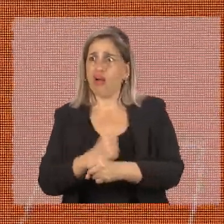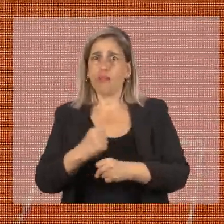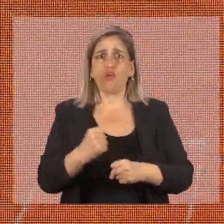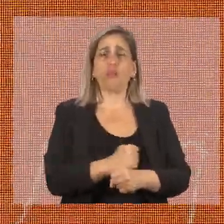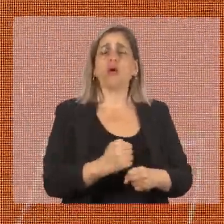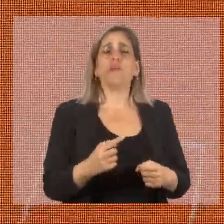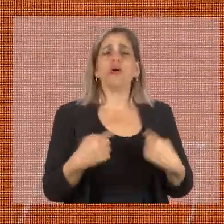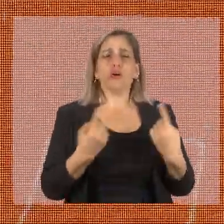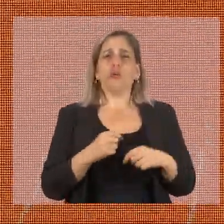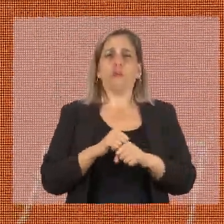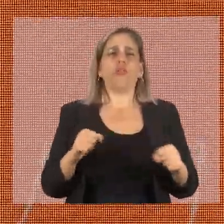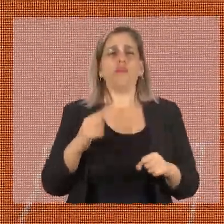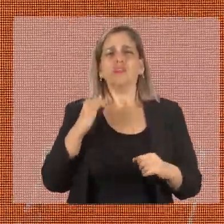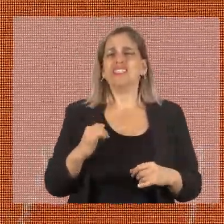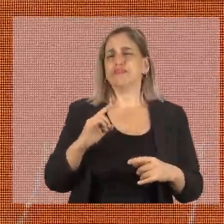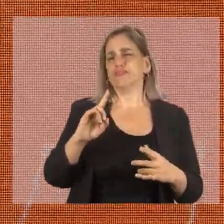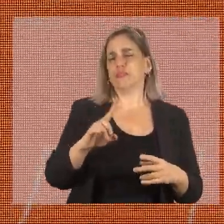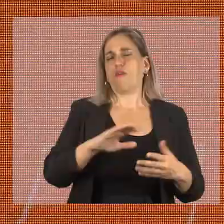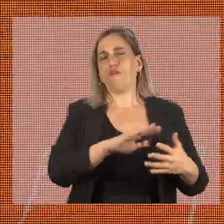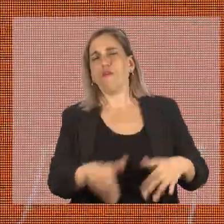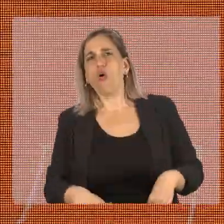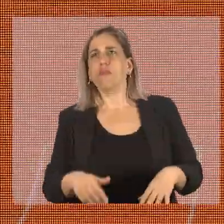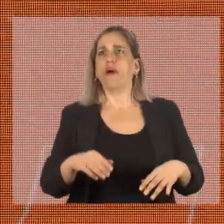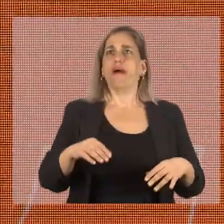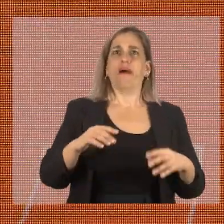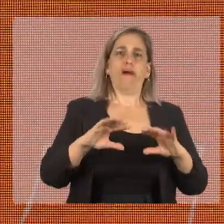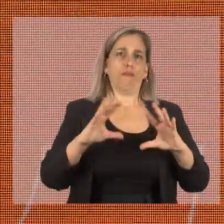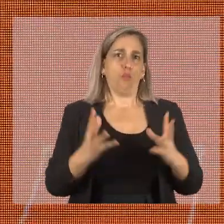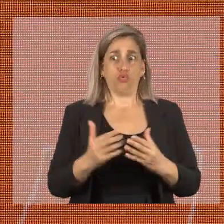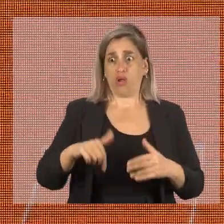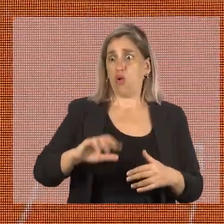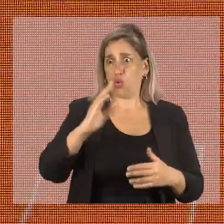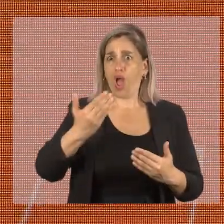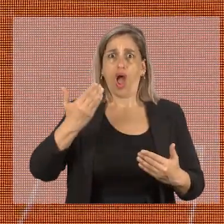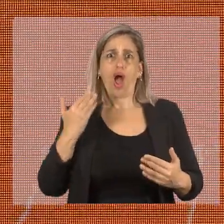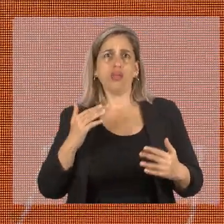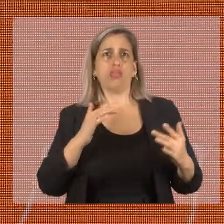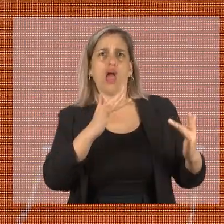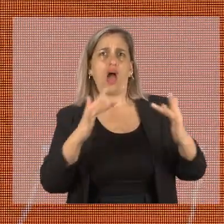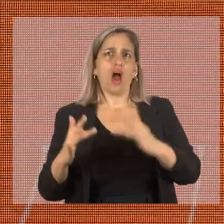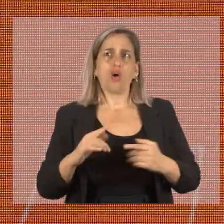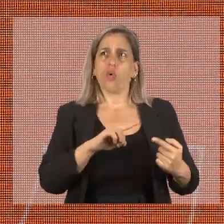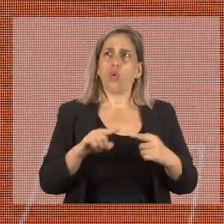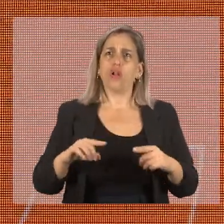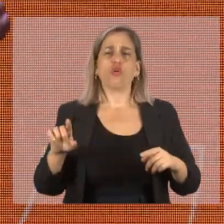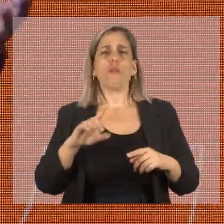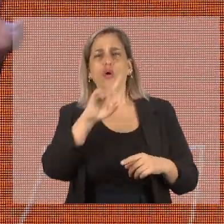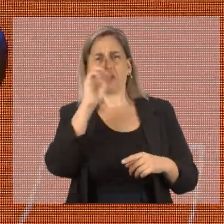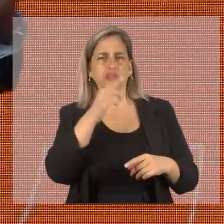Porque vos podés tener todo el concierto internacional alineado, como en un momento lo tuvimos, podés